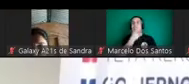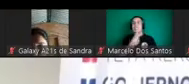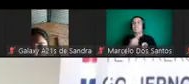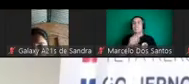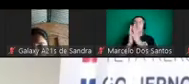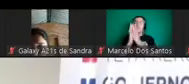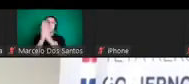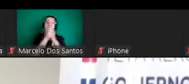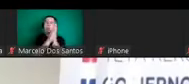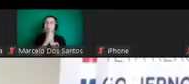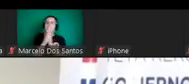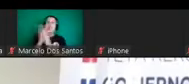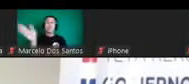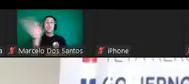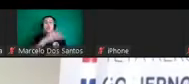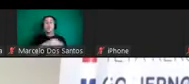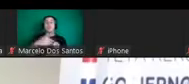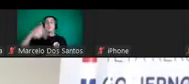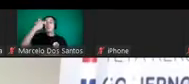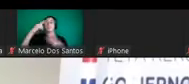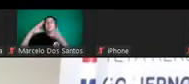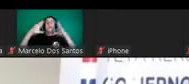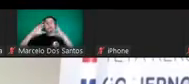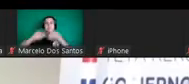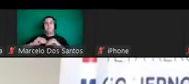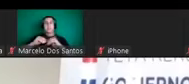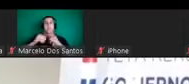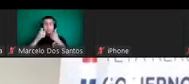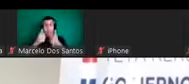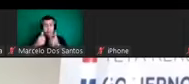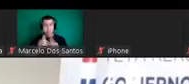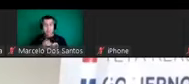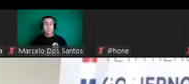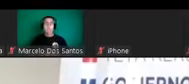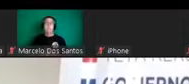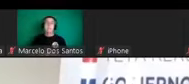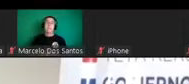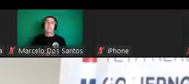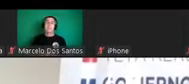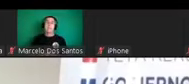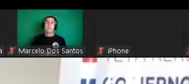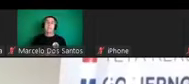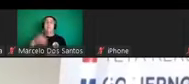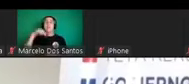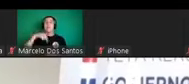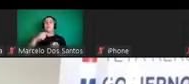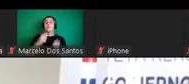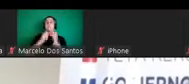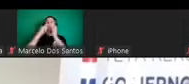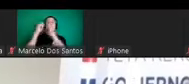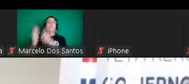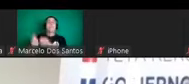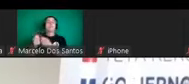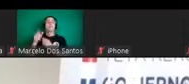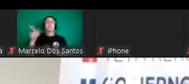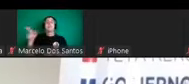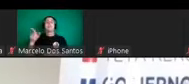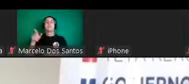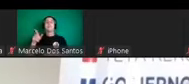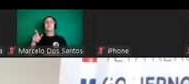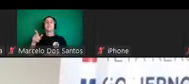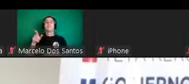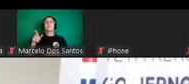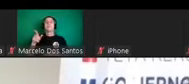Así también, dar la palabra a la señora María Gloria